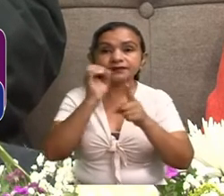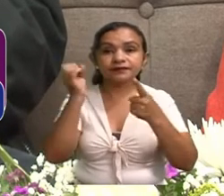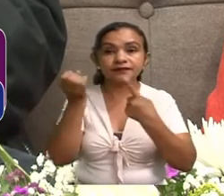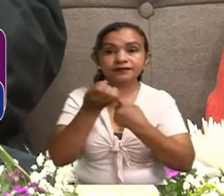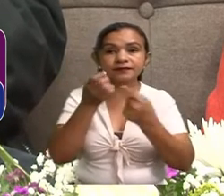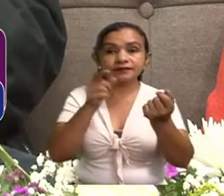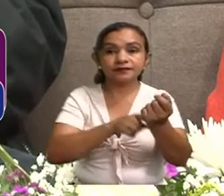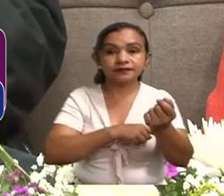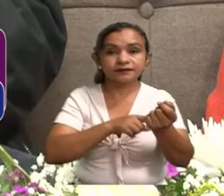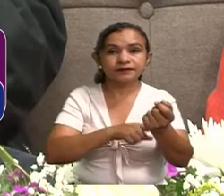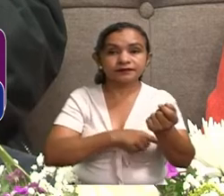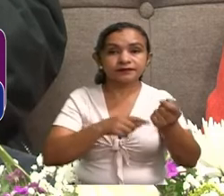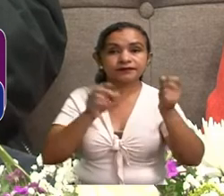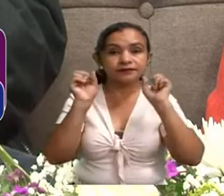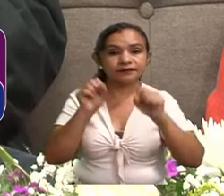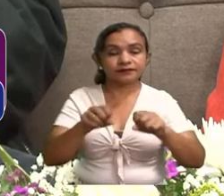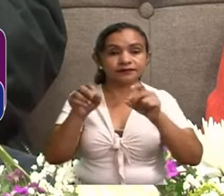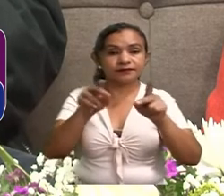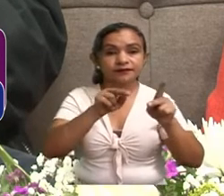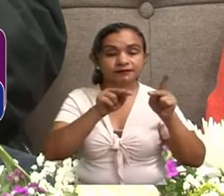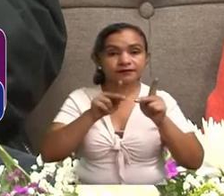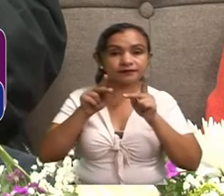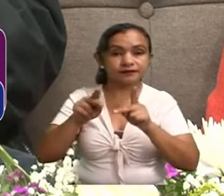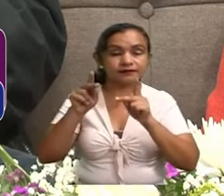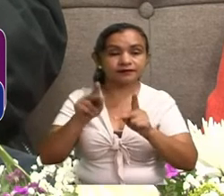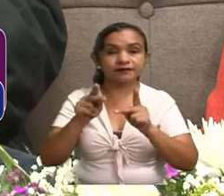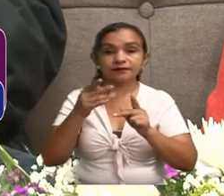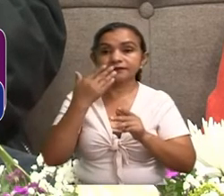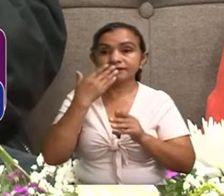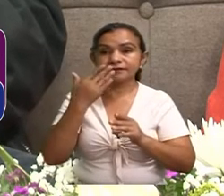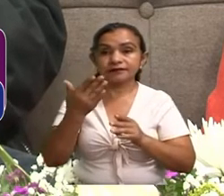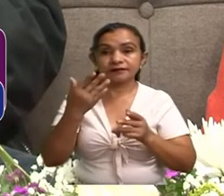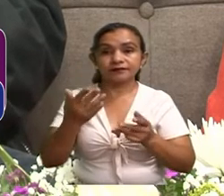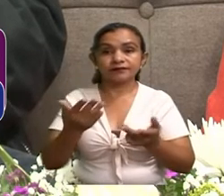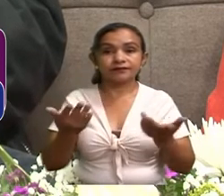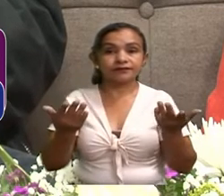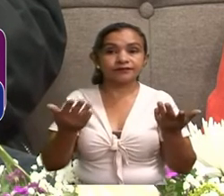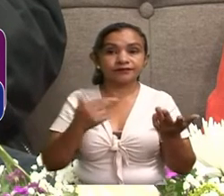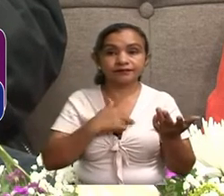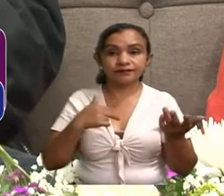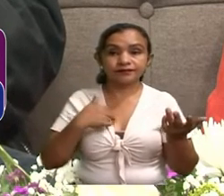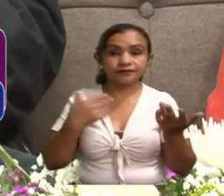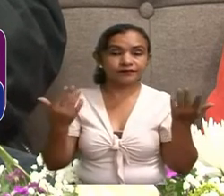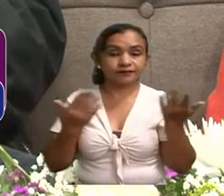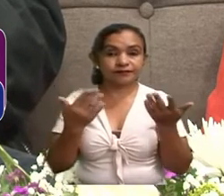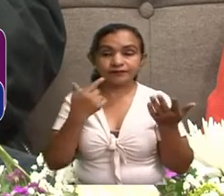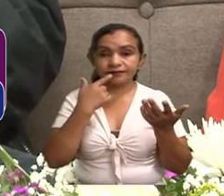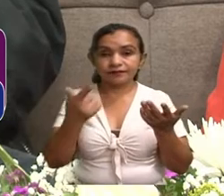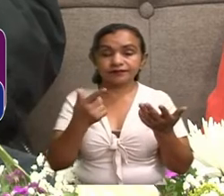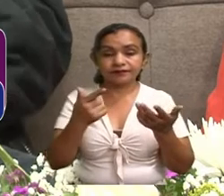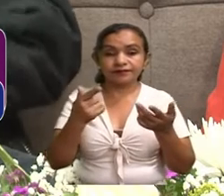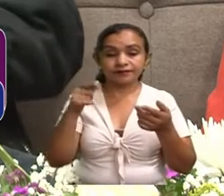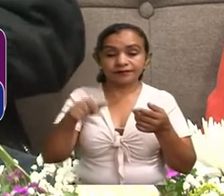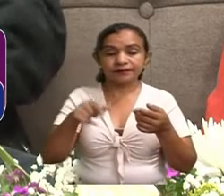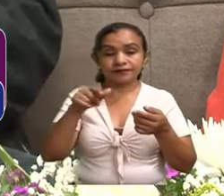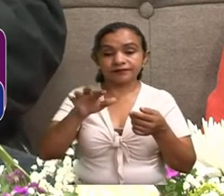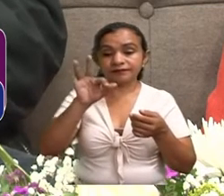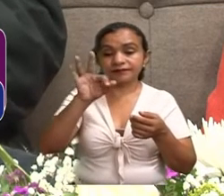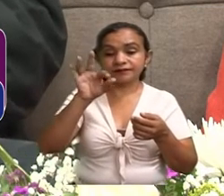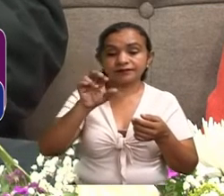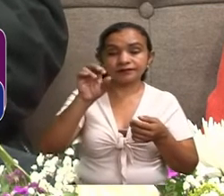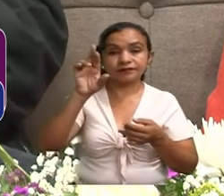hermanas para que a la gente se le lleve esa calidad. Y como dice el lema de nuestro Congreso ahora, ya llegando